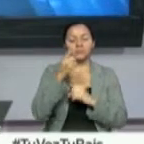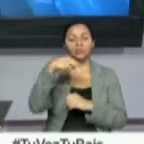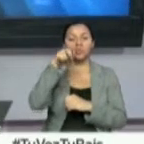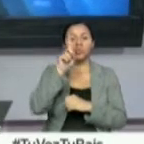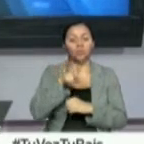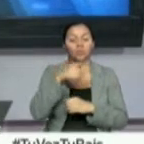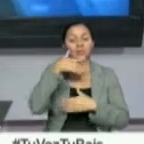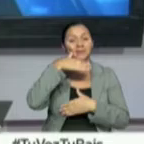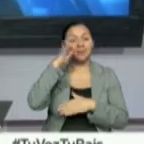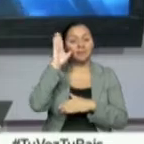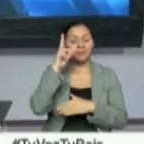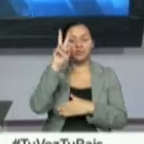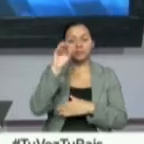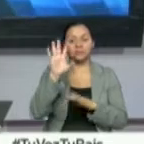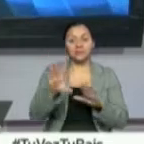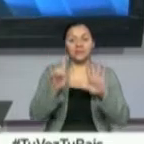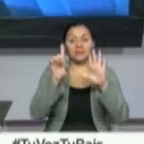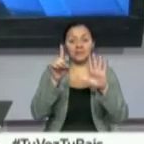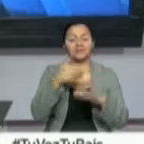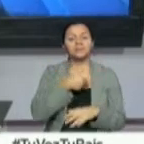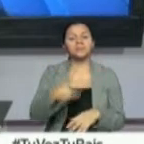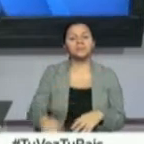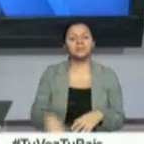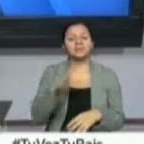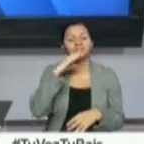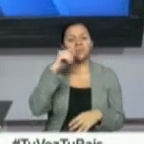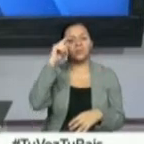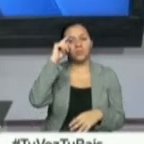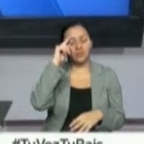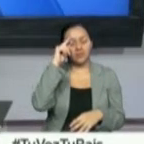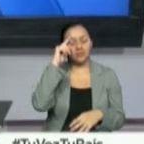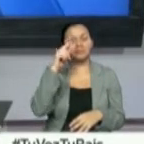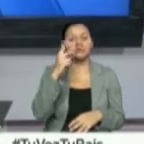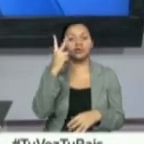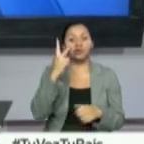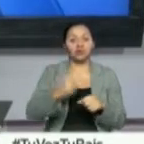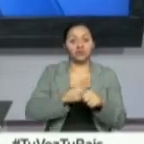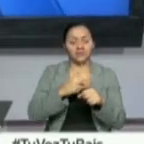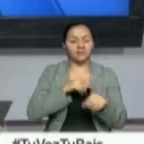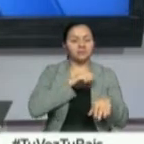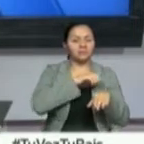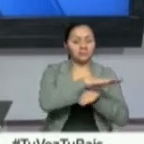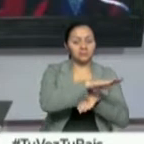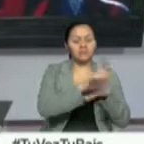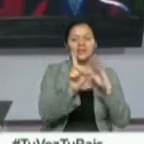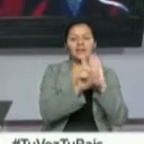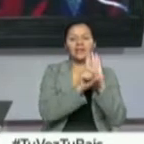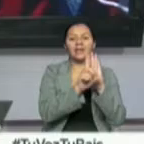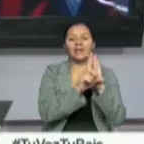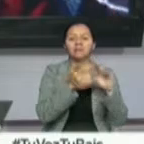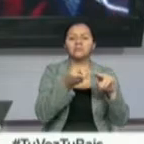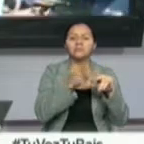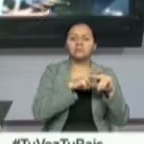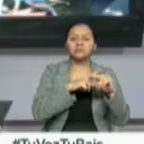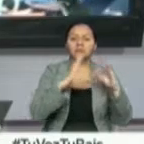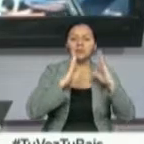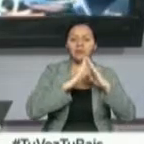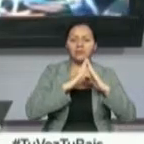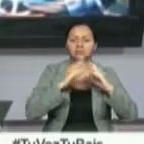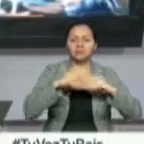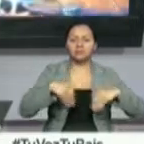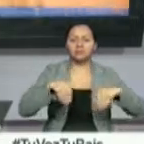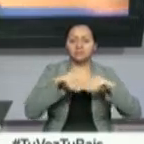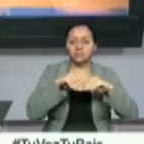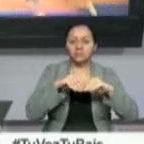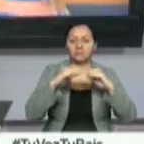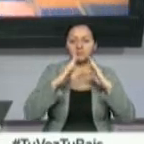de 2016 del presidente rafael correa envió por segunda ocasión el proyecto de ley para evitar la especulación sobre el valor de